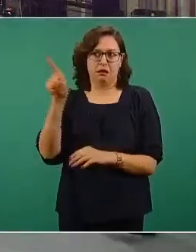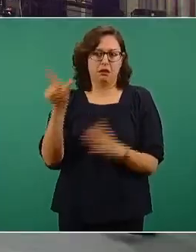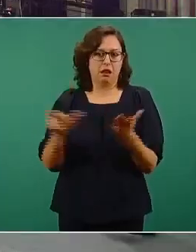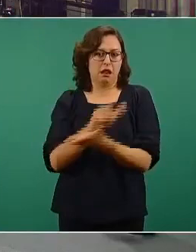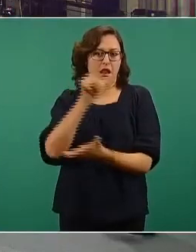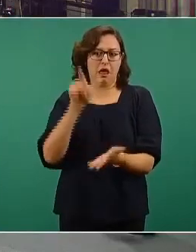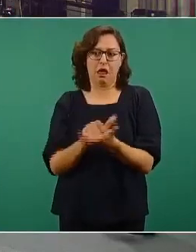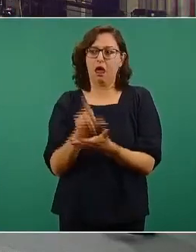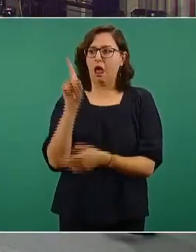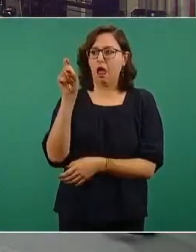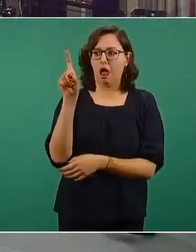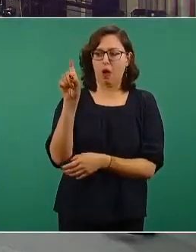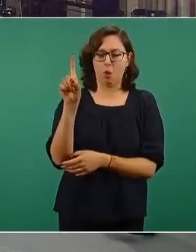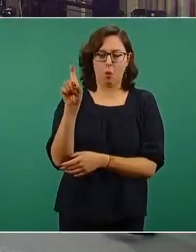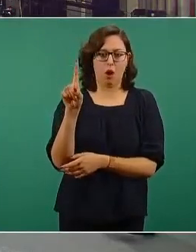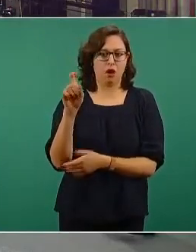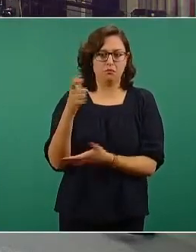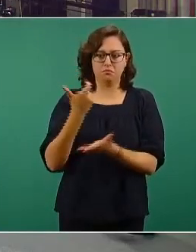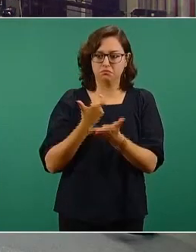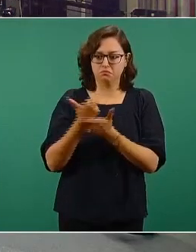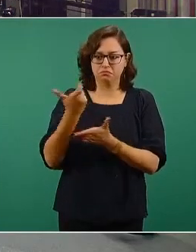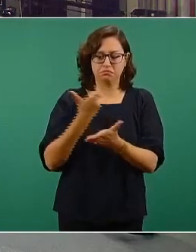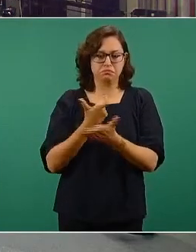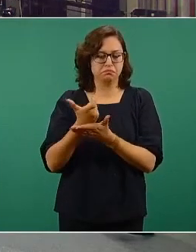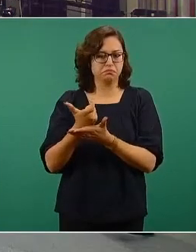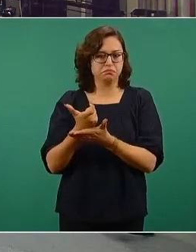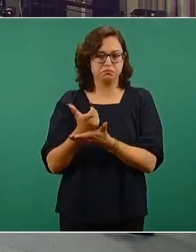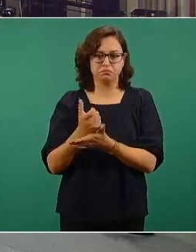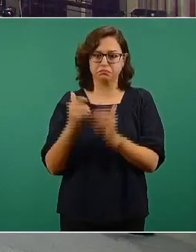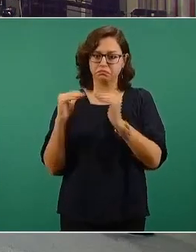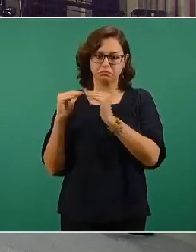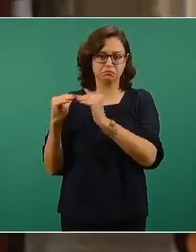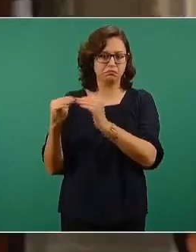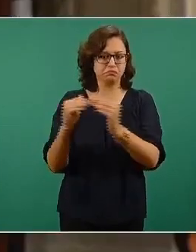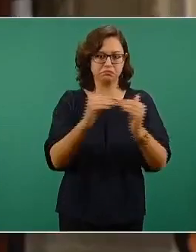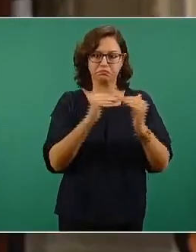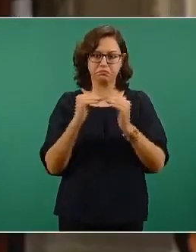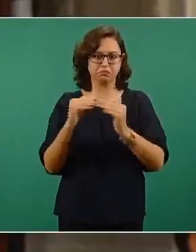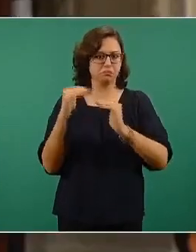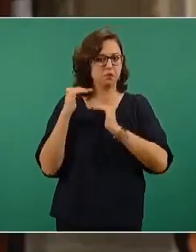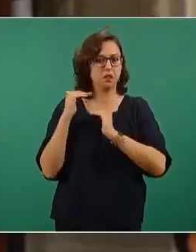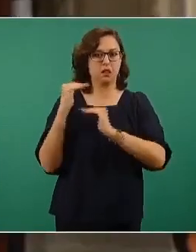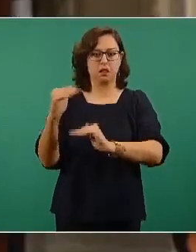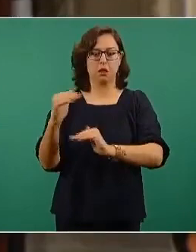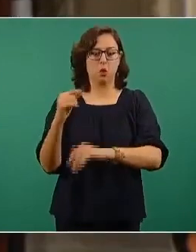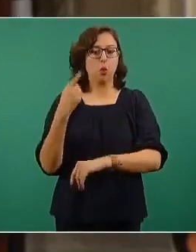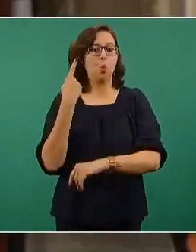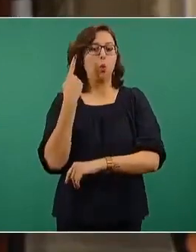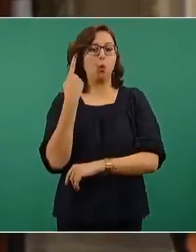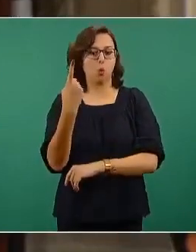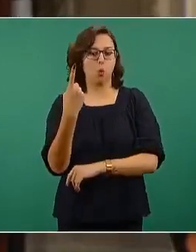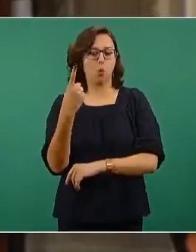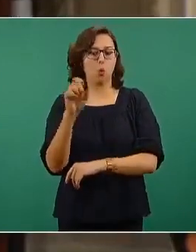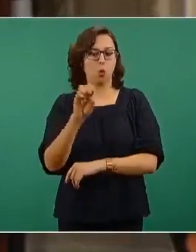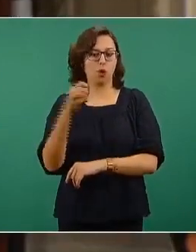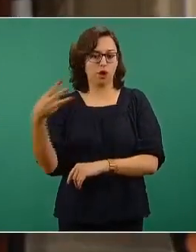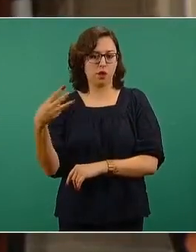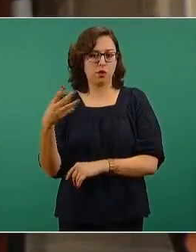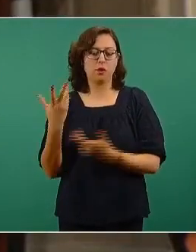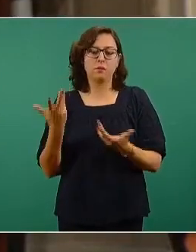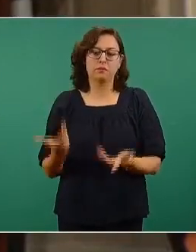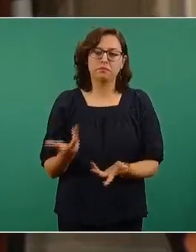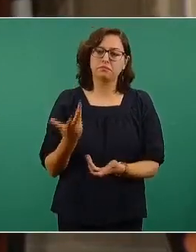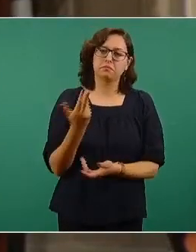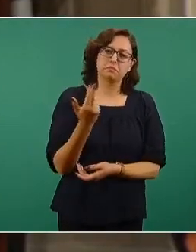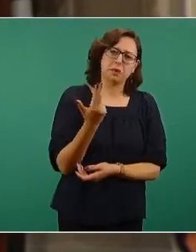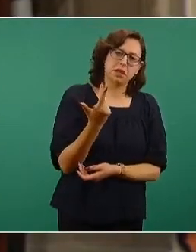agua el agua embotellada en los aeropuertos tiene un precio fijo máximo de un euro. Esto es 24 o